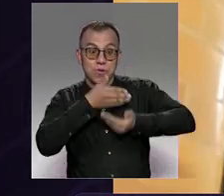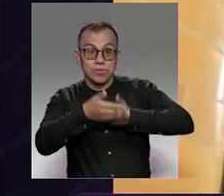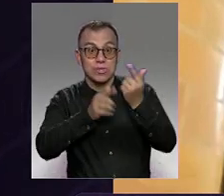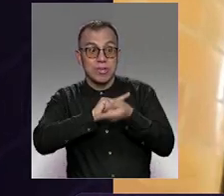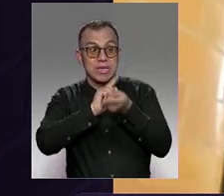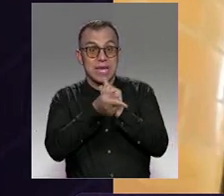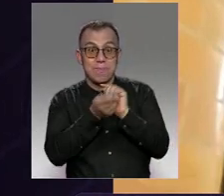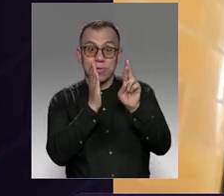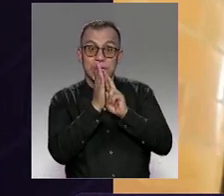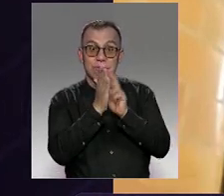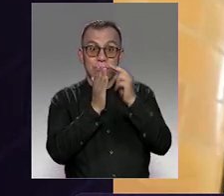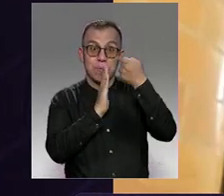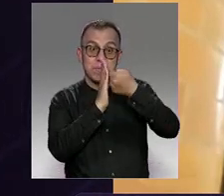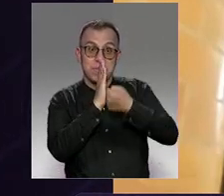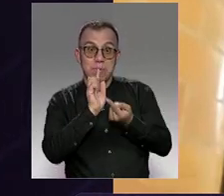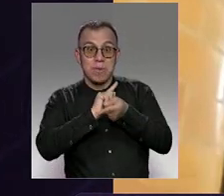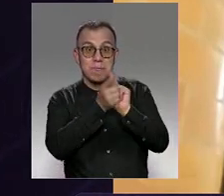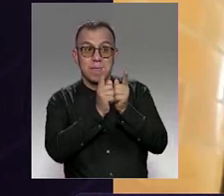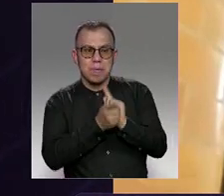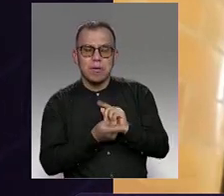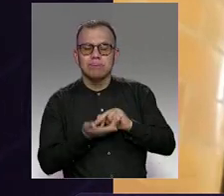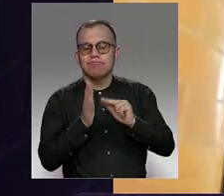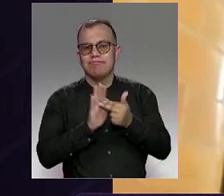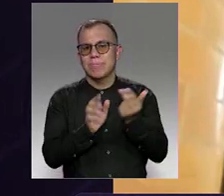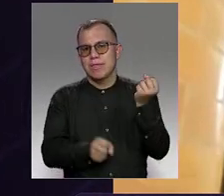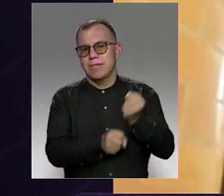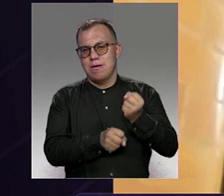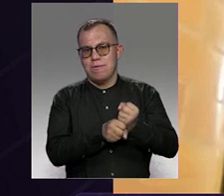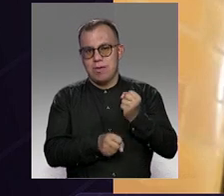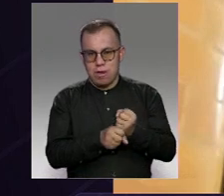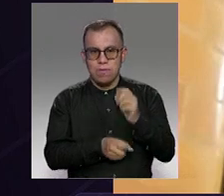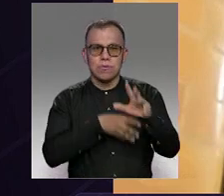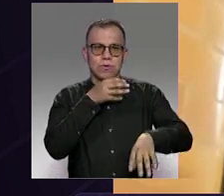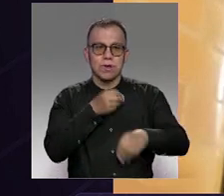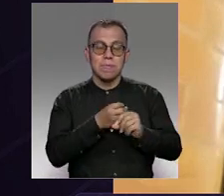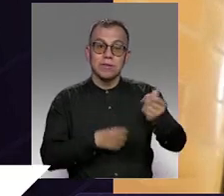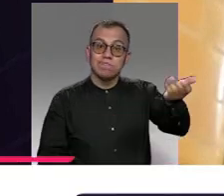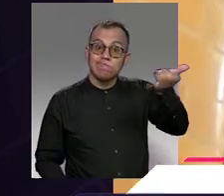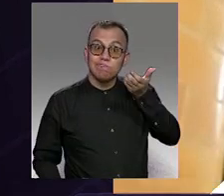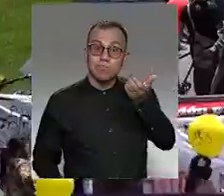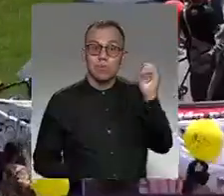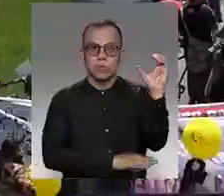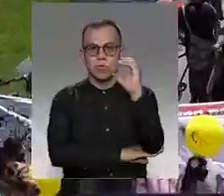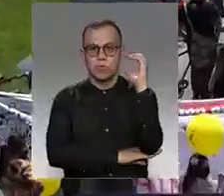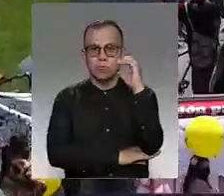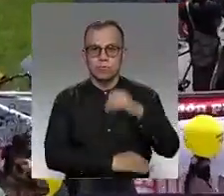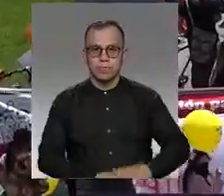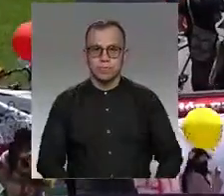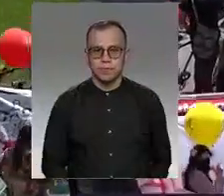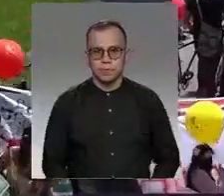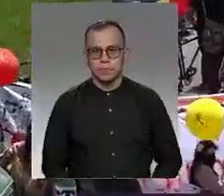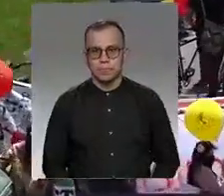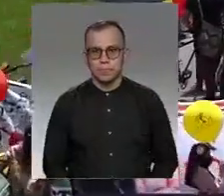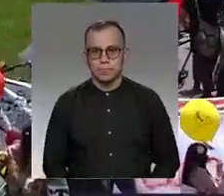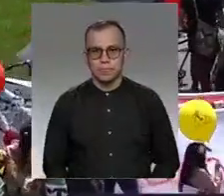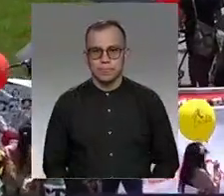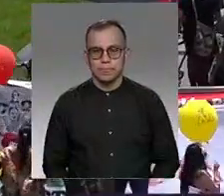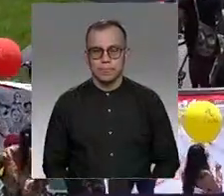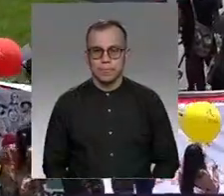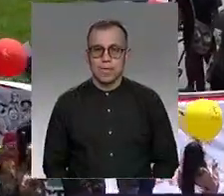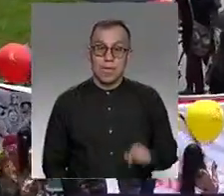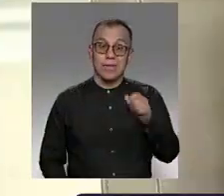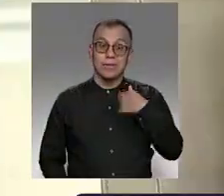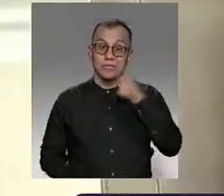tributaria fundamentalmente entre los trabajadores y los pensionados de Colombia. Entre las